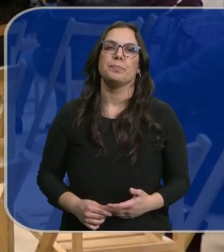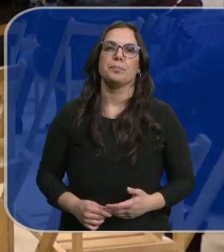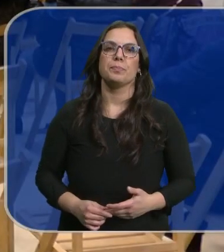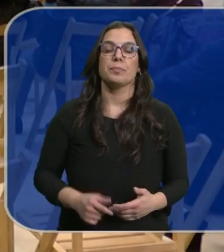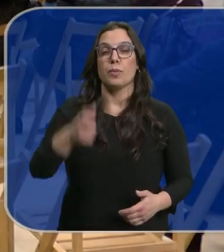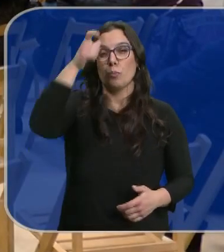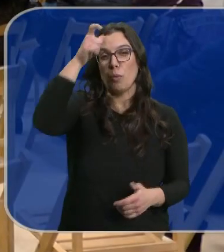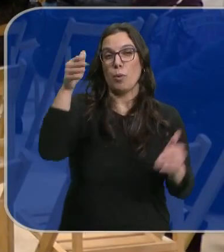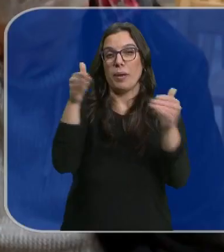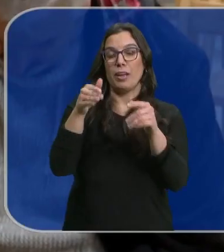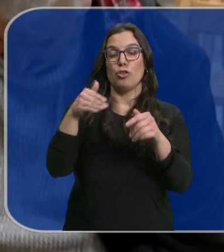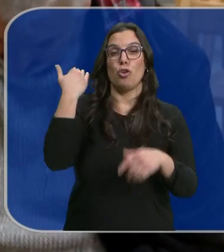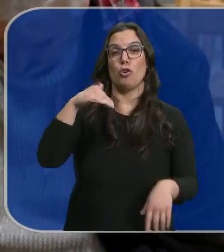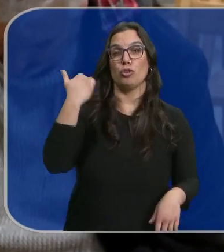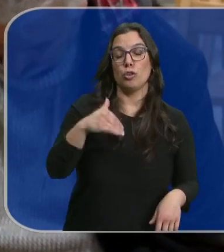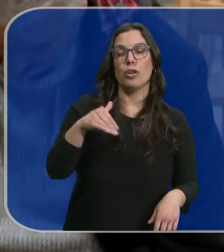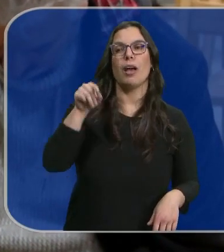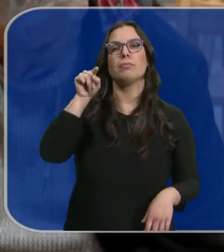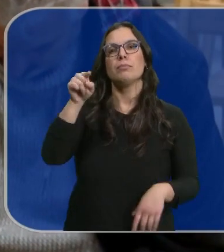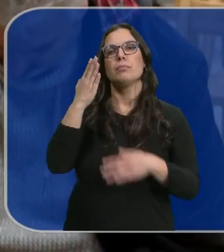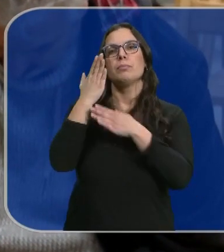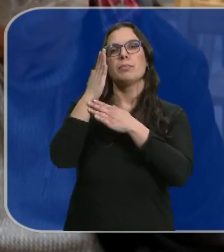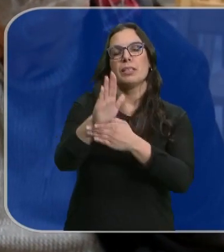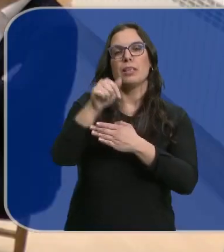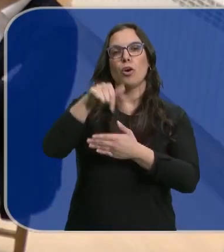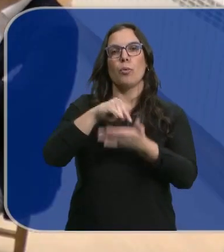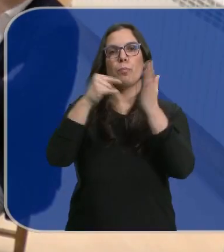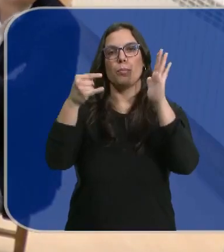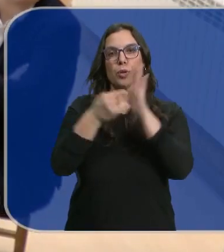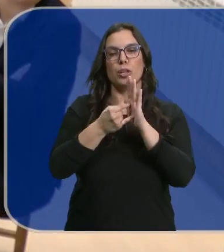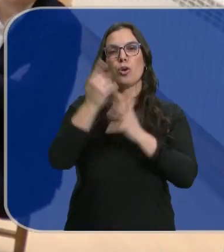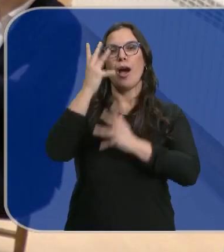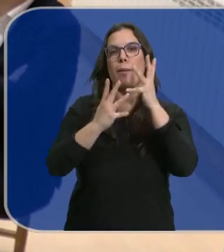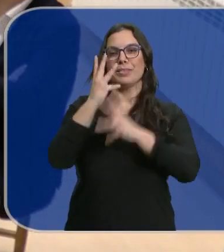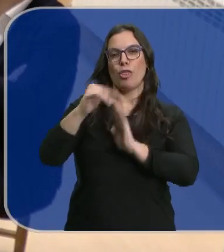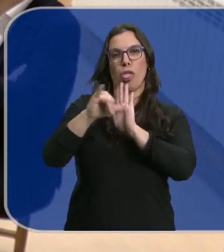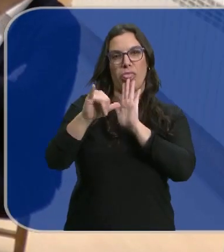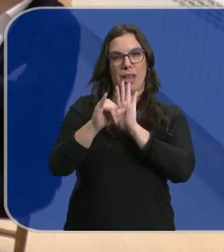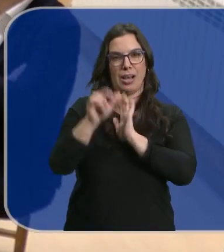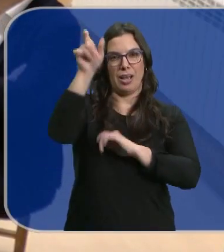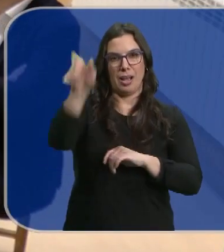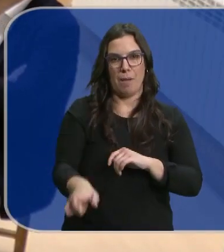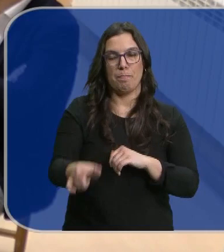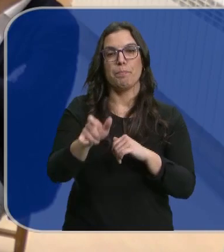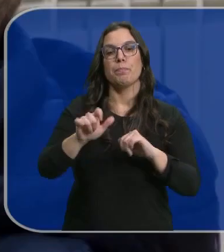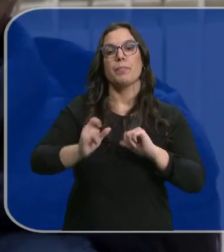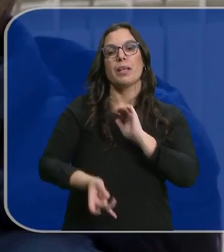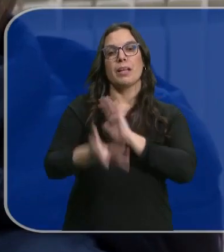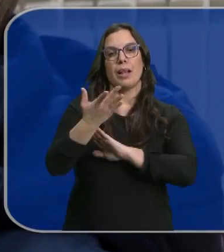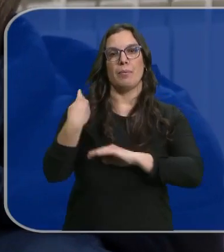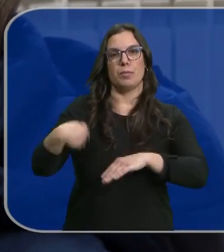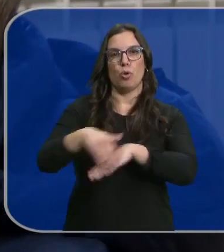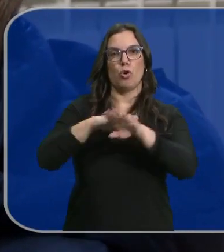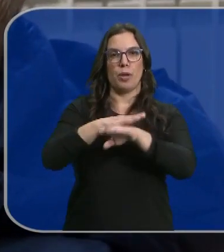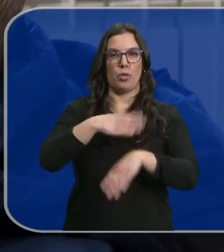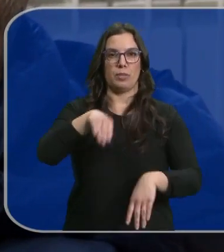Y en un pequeño pueblo de Soria, en Tardelcuende, se ha presentado hoy el proyecto La Administración cerca de ti, que ha puesto en marcha el Gobierno